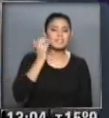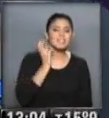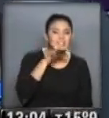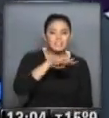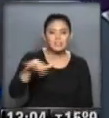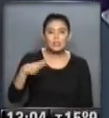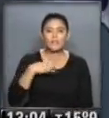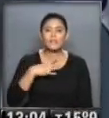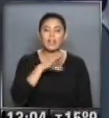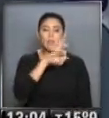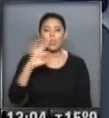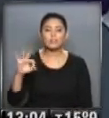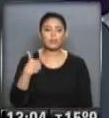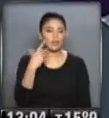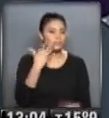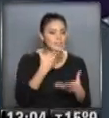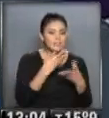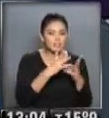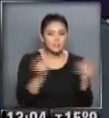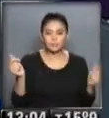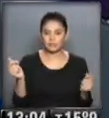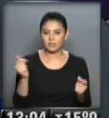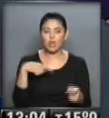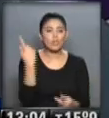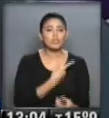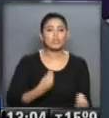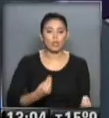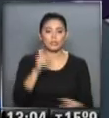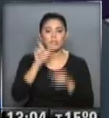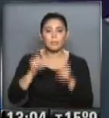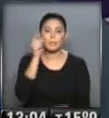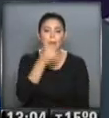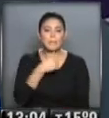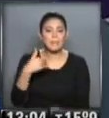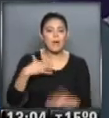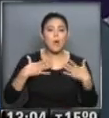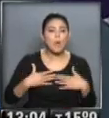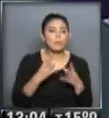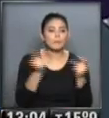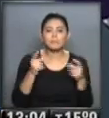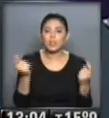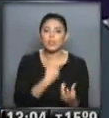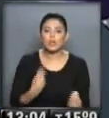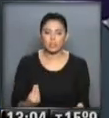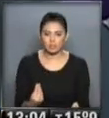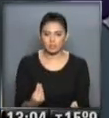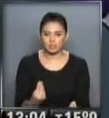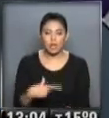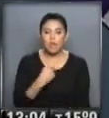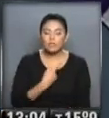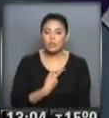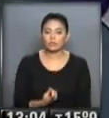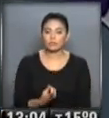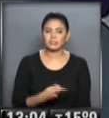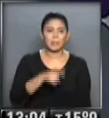nietos que todavía no nos han dicho dónde están. Falta saber dónde están todos los cuerpos de nuestros padres. Falta saber dónde han